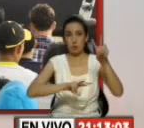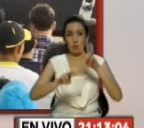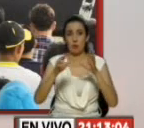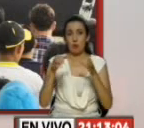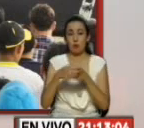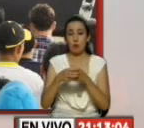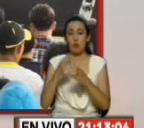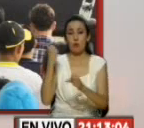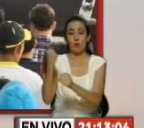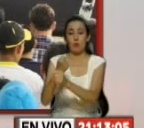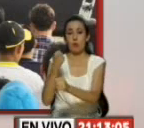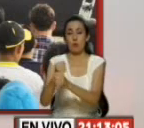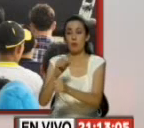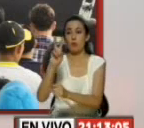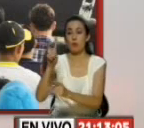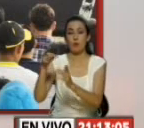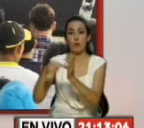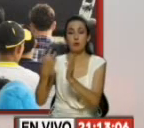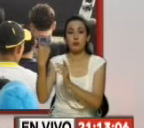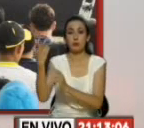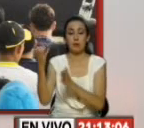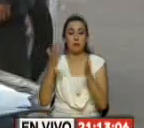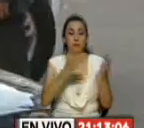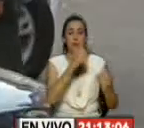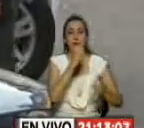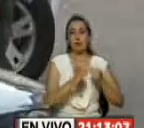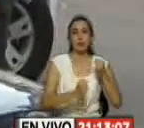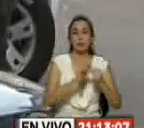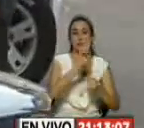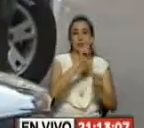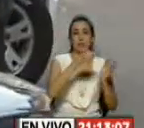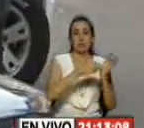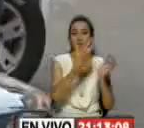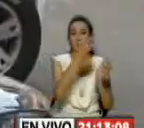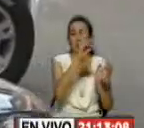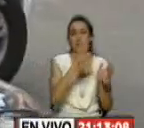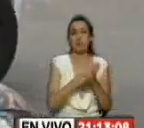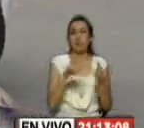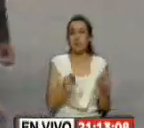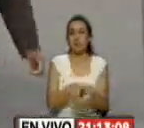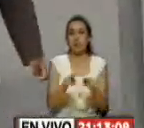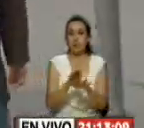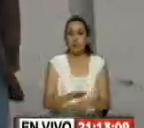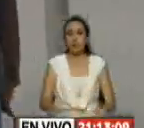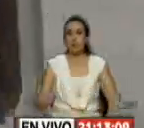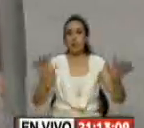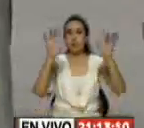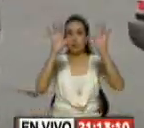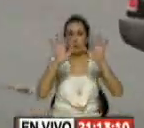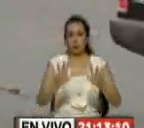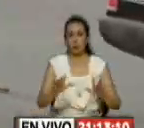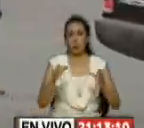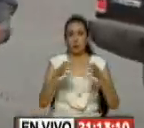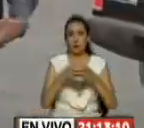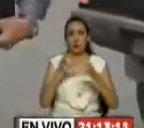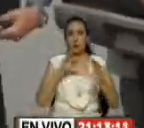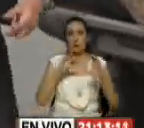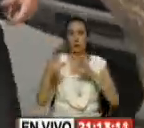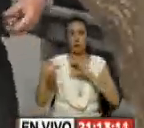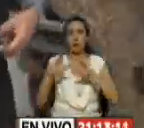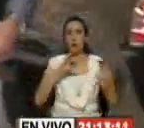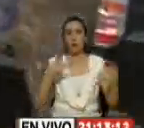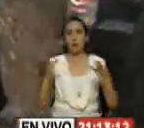entre junio de 2013 y mayo de 2017, en el que se determinaría que en su calidad de secretario de Comunicación